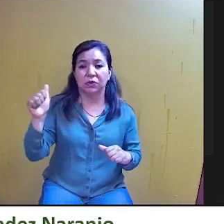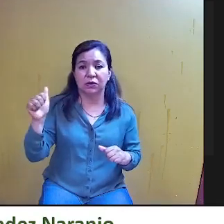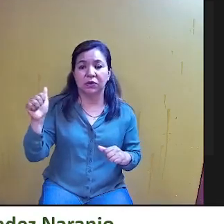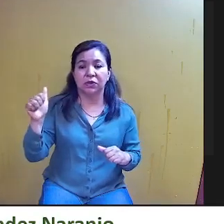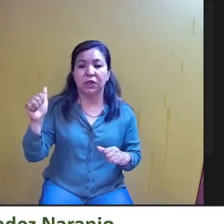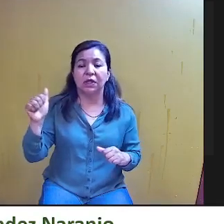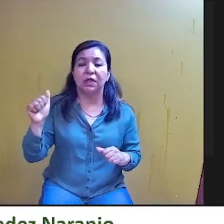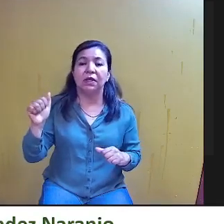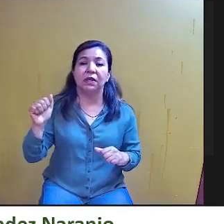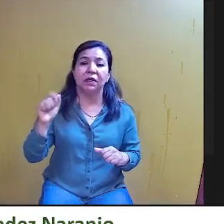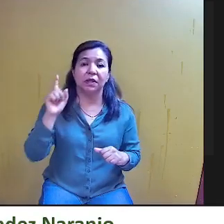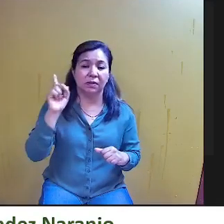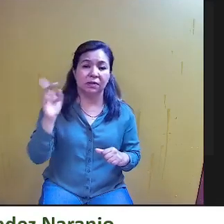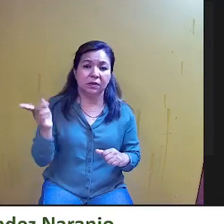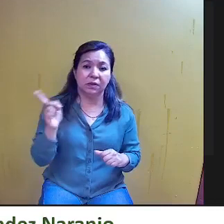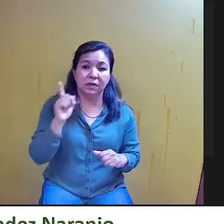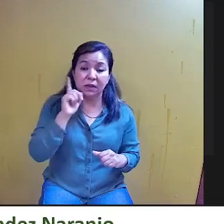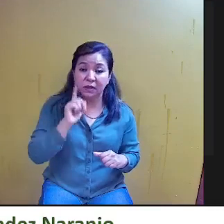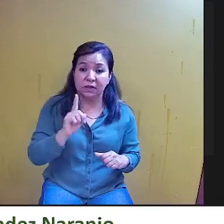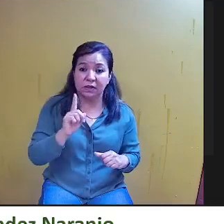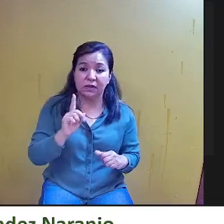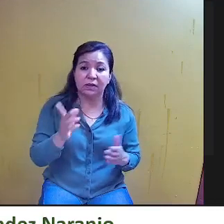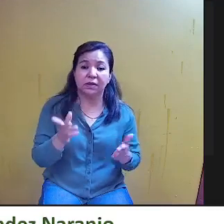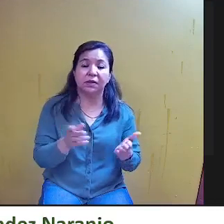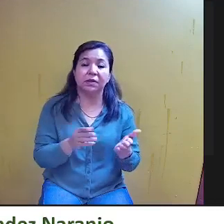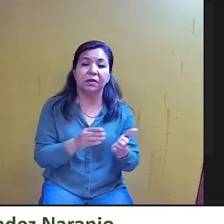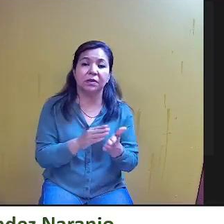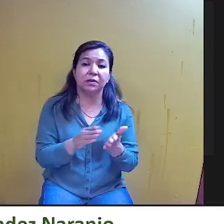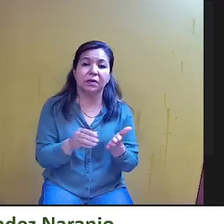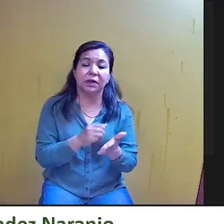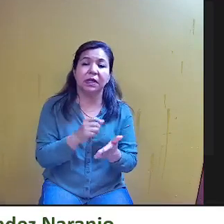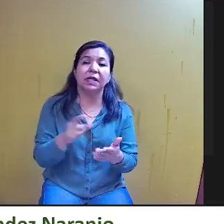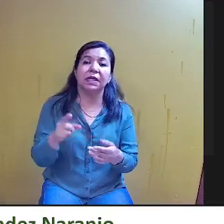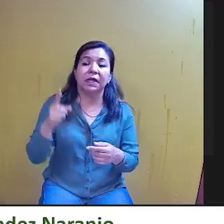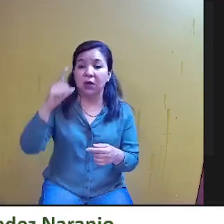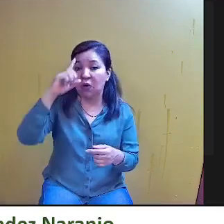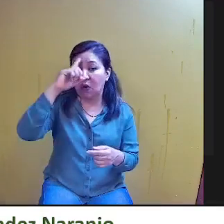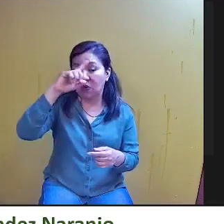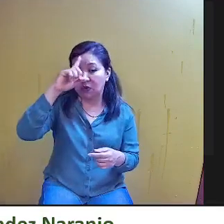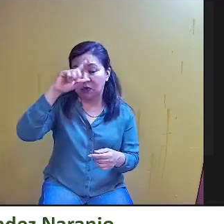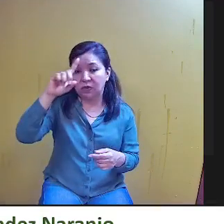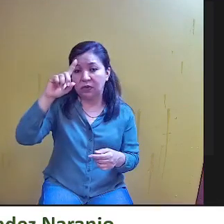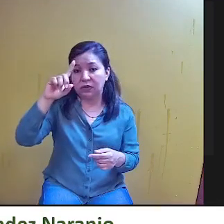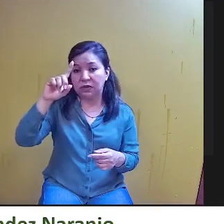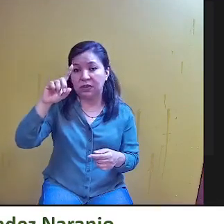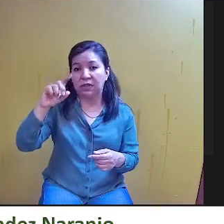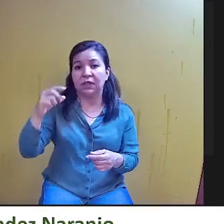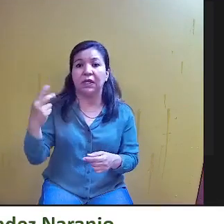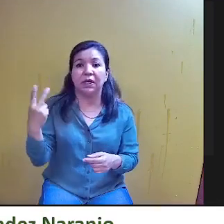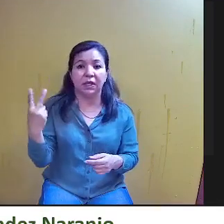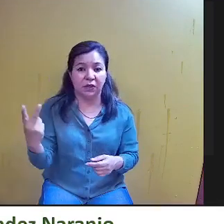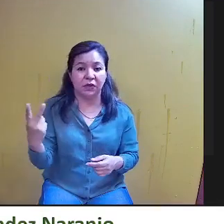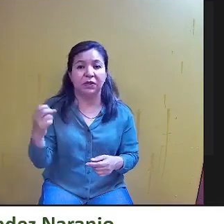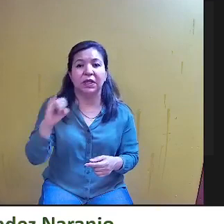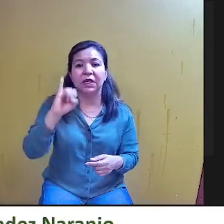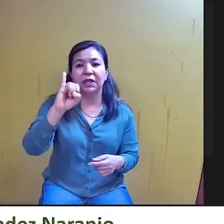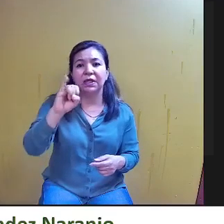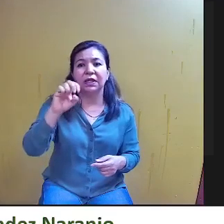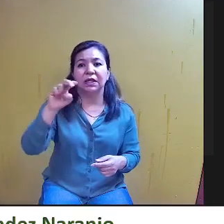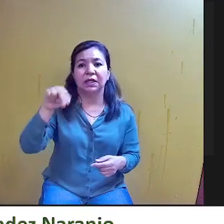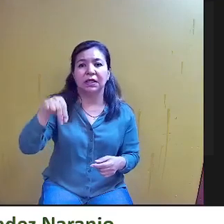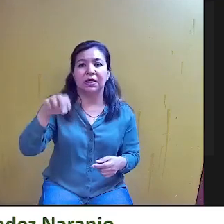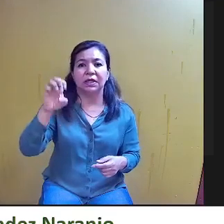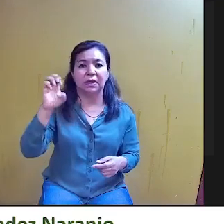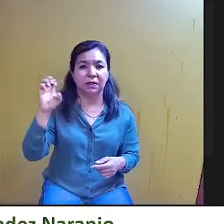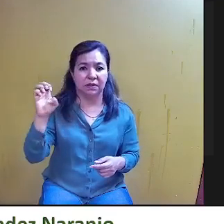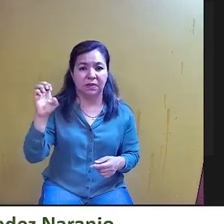la restricción legal citada en antelación por haber sido consejera en el Consejo Distrital Electoral 2 del INE. Lo